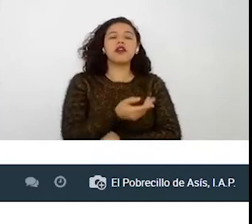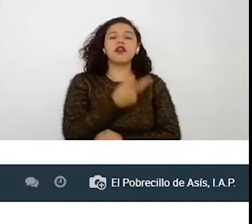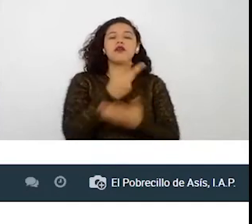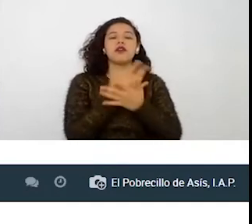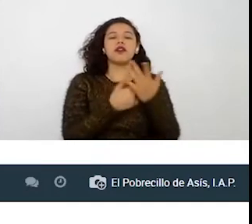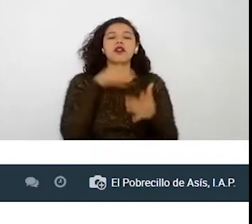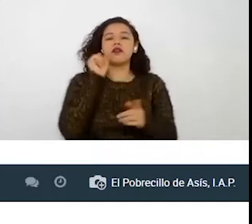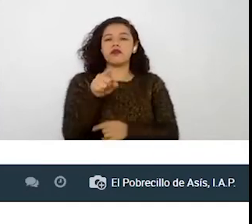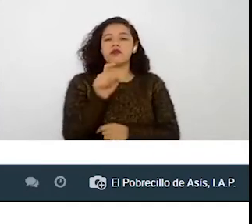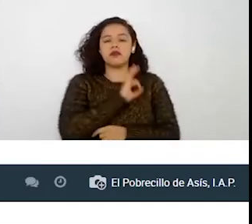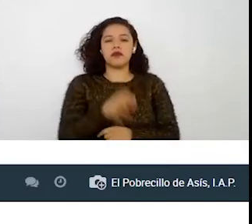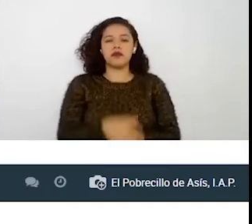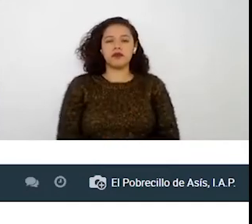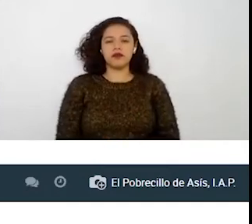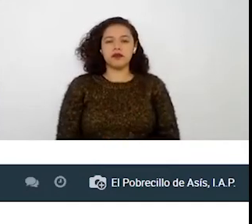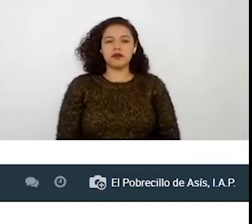proyecto